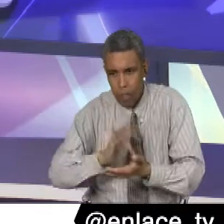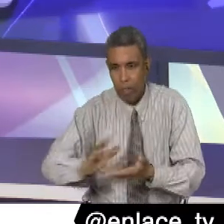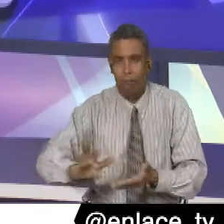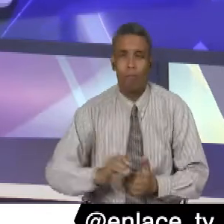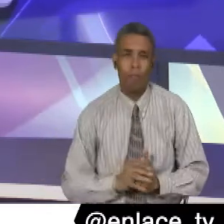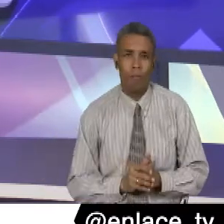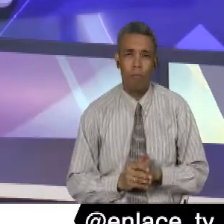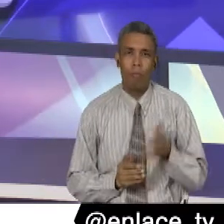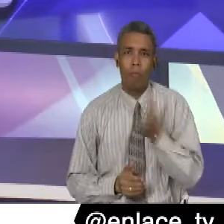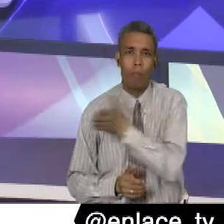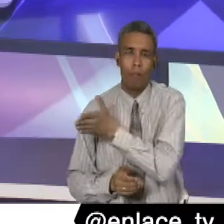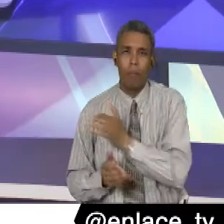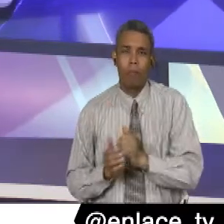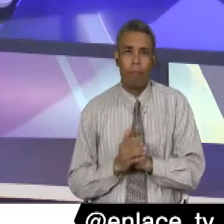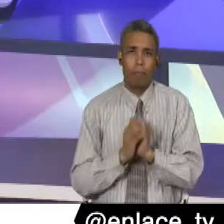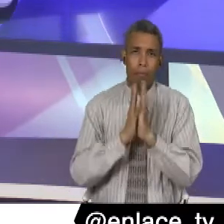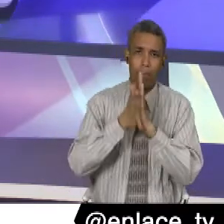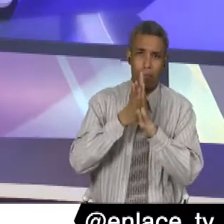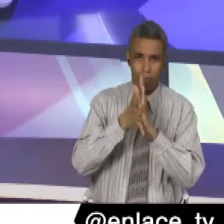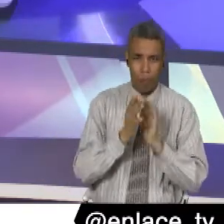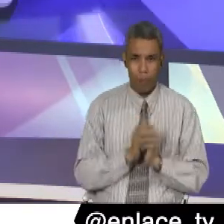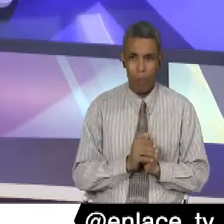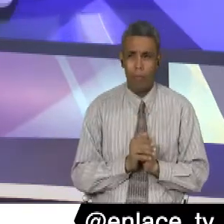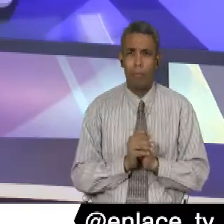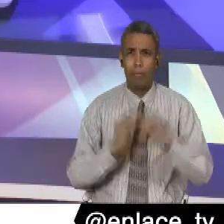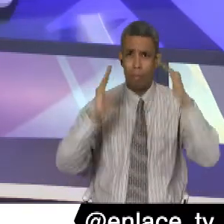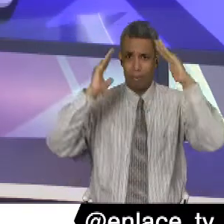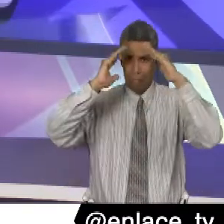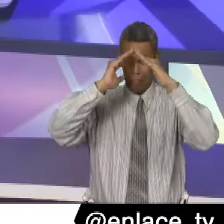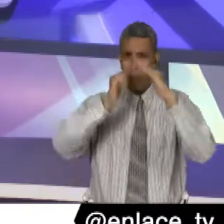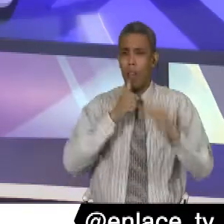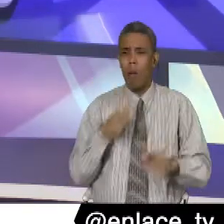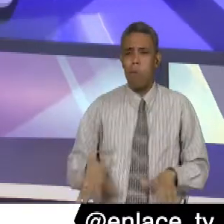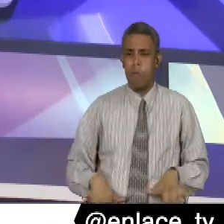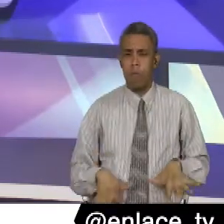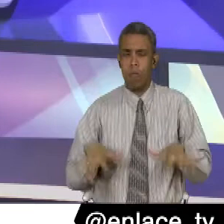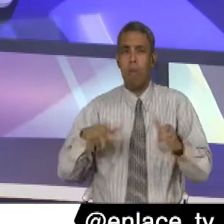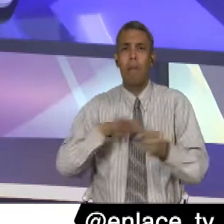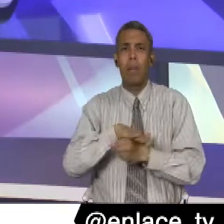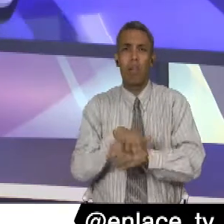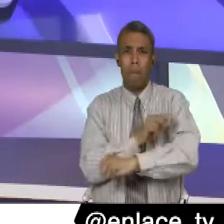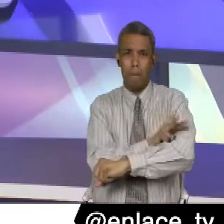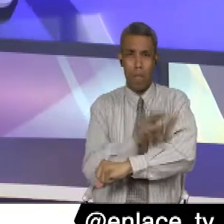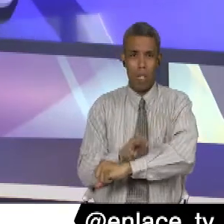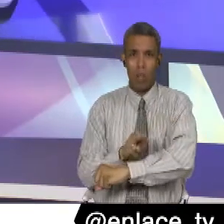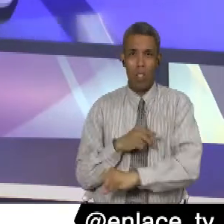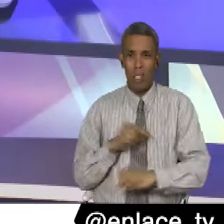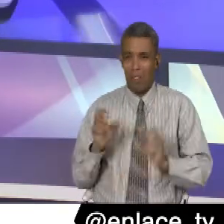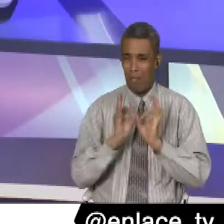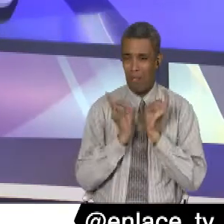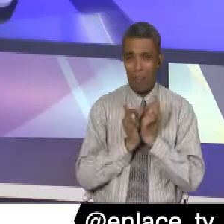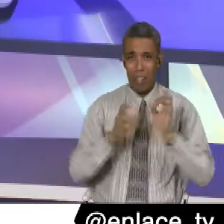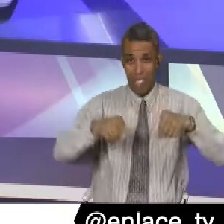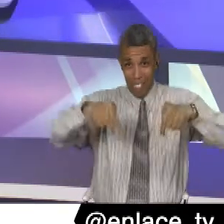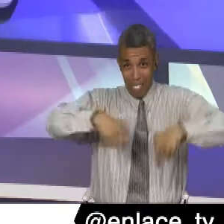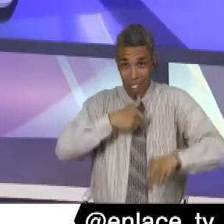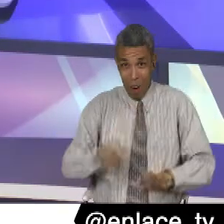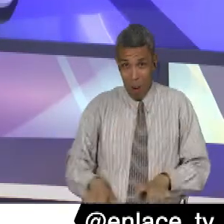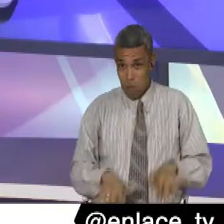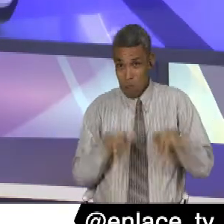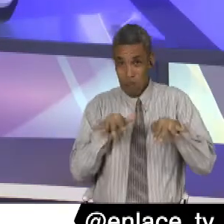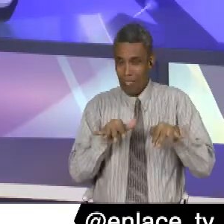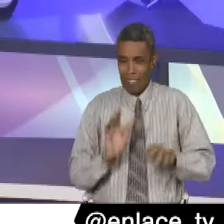adultos y dos menores de edad fueron evacuados de sus viviendas en el barrio la victoria debido a la creciente del río magdalena el estadio de